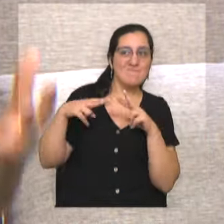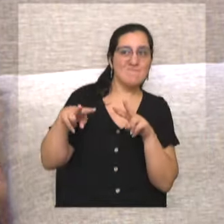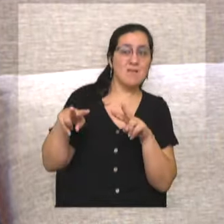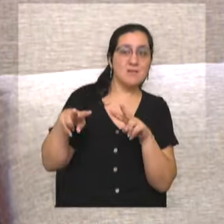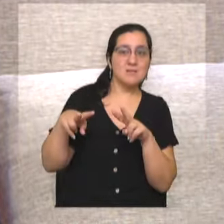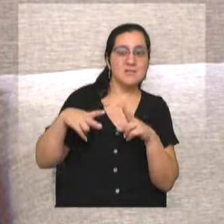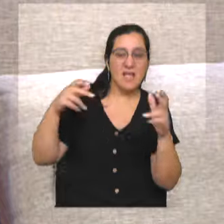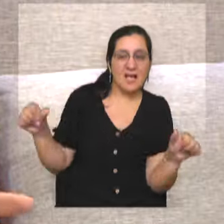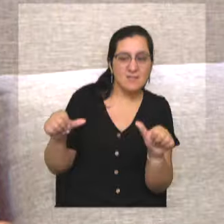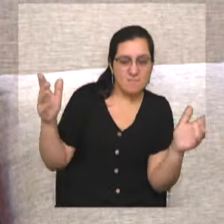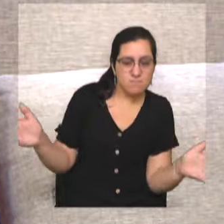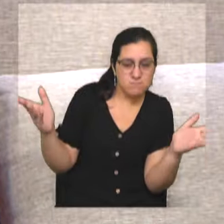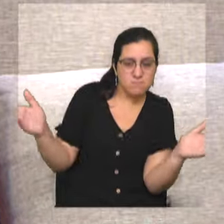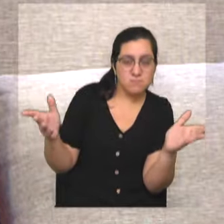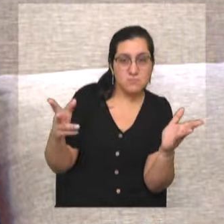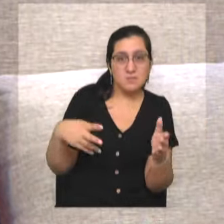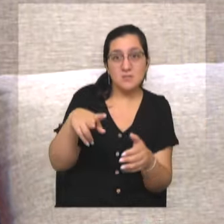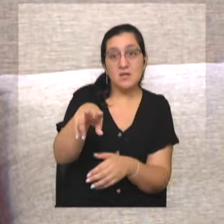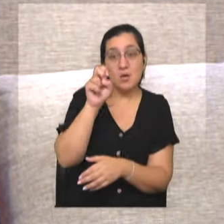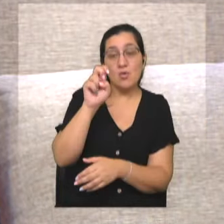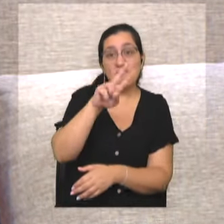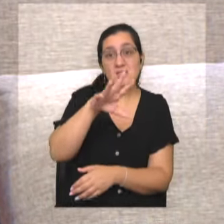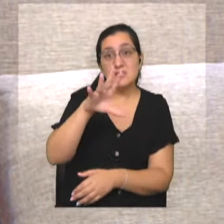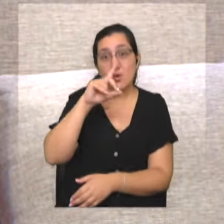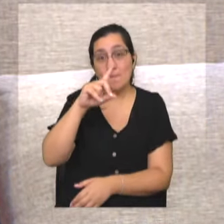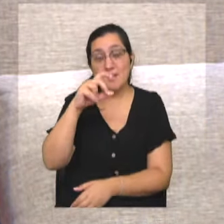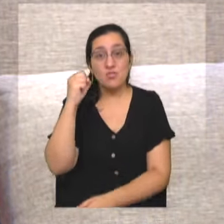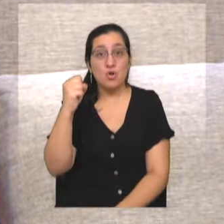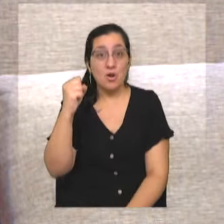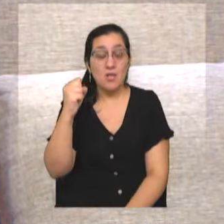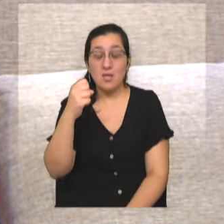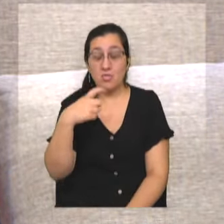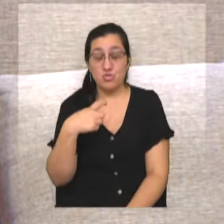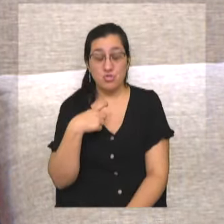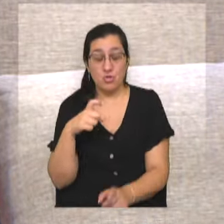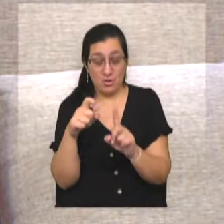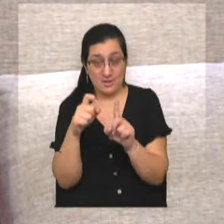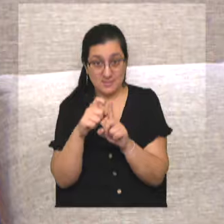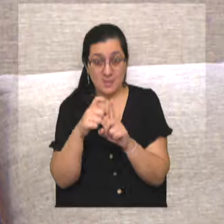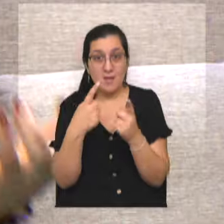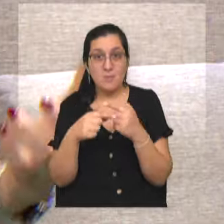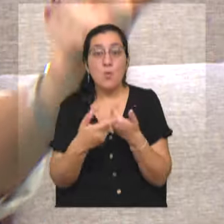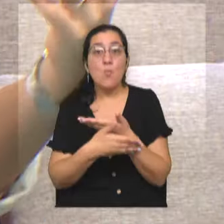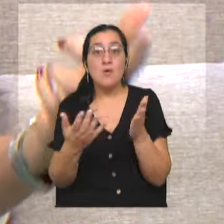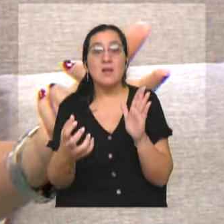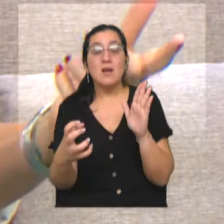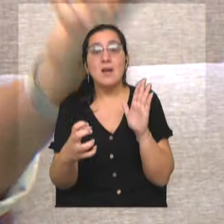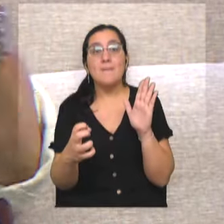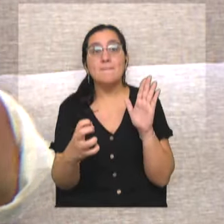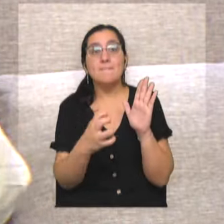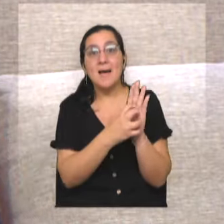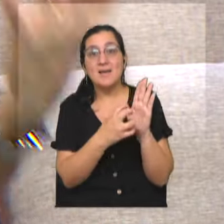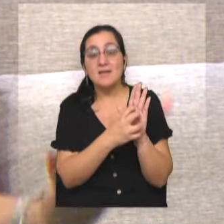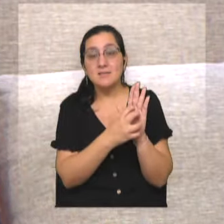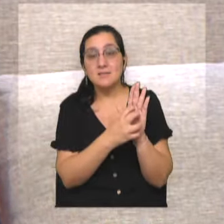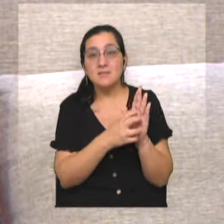grandes movidas, las que se recaudaron, $25.000, pero en la que aparecen las marcas 2x3, y después se sacan fotos y vos